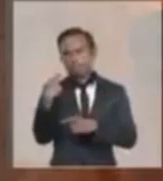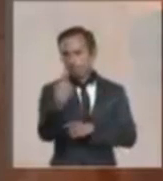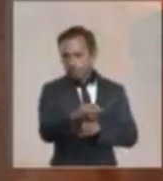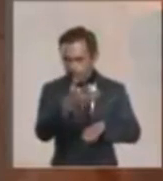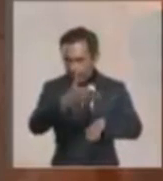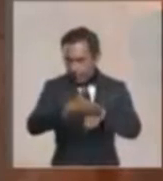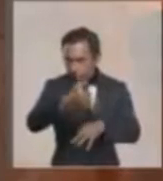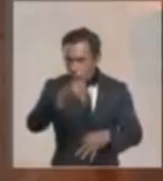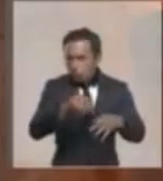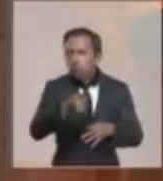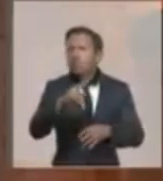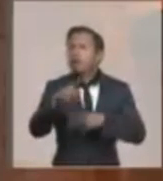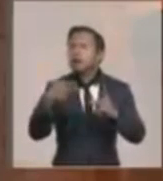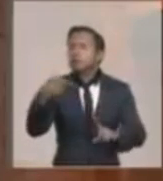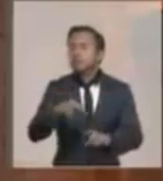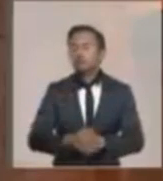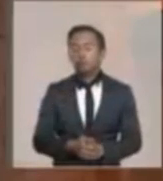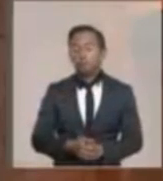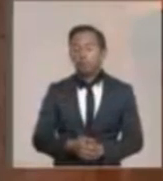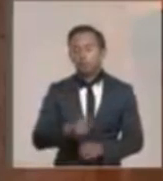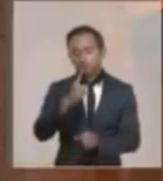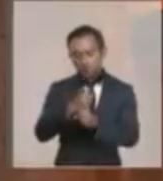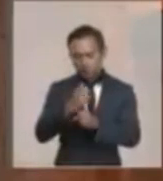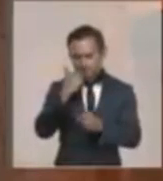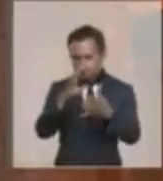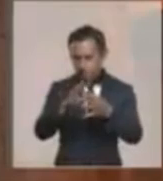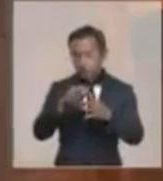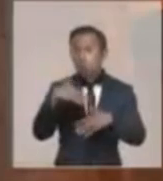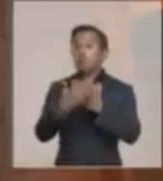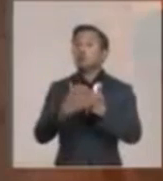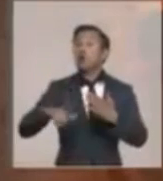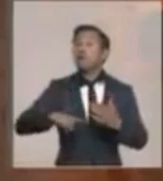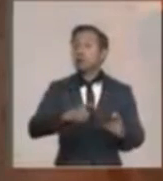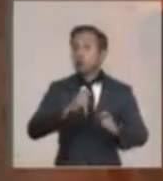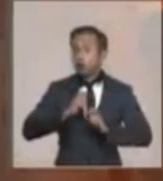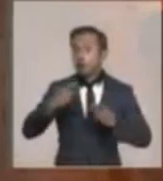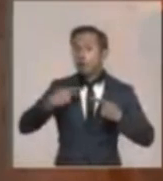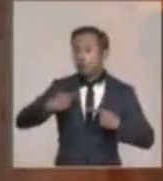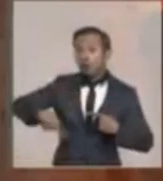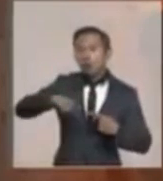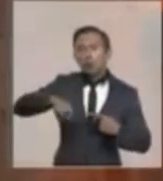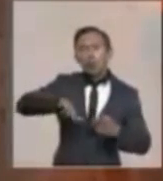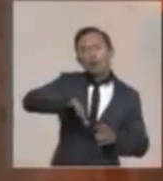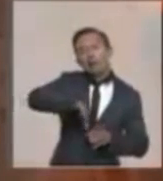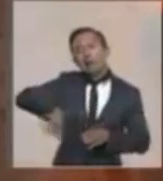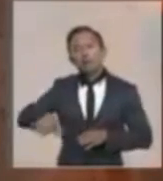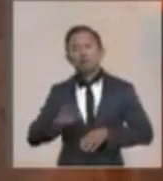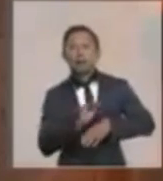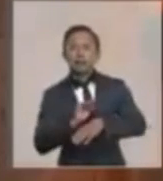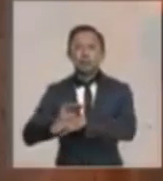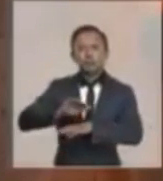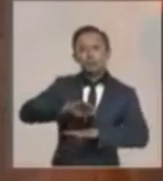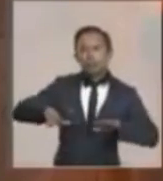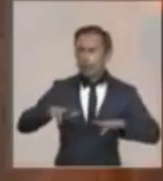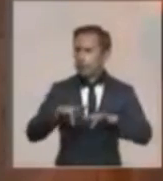decirles que en mi gobierno nadie se va a quedar atrás y por eso necesitamos la participación de todos, particularmente a